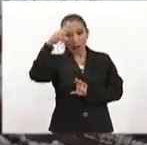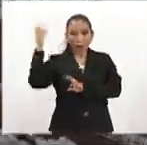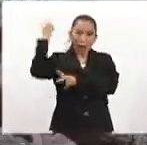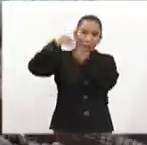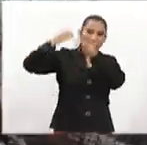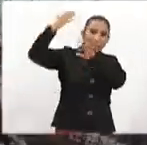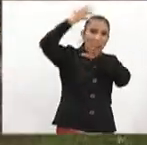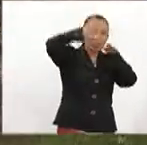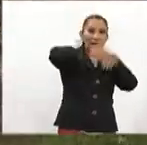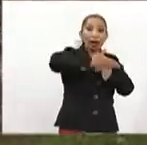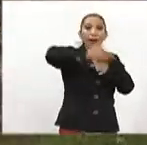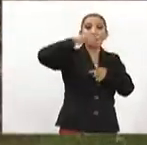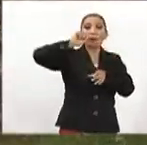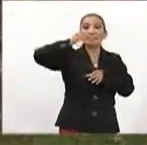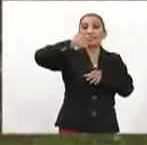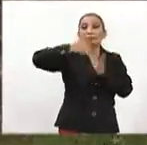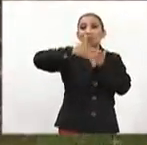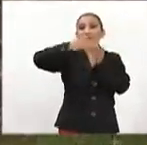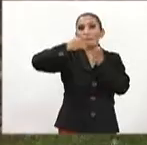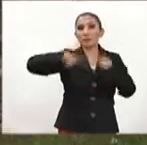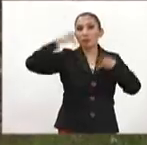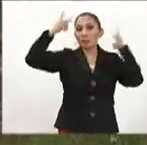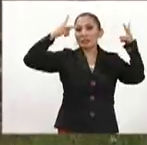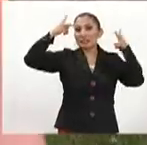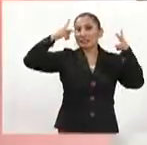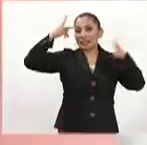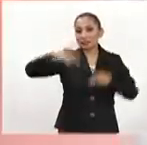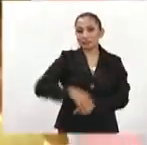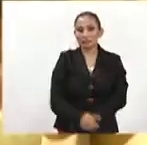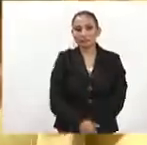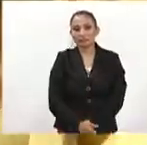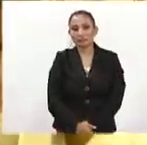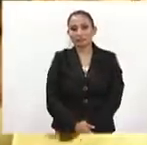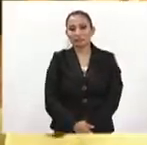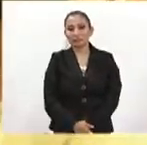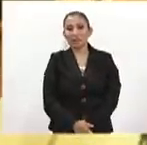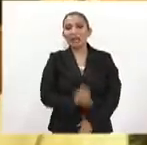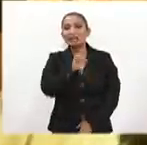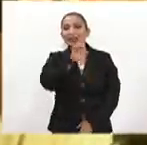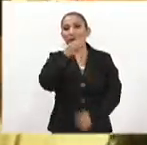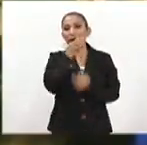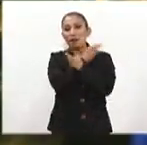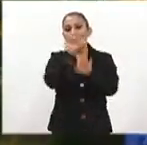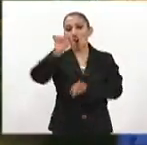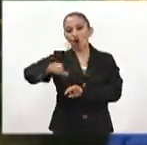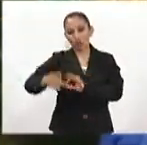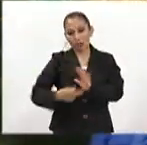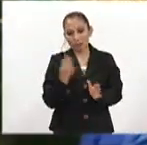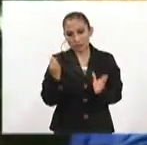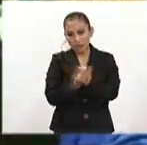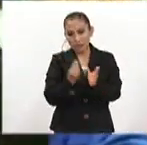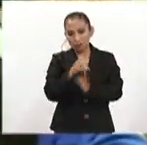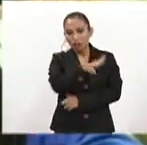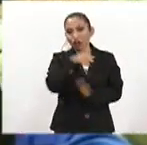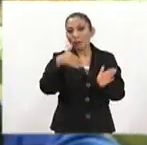recibido 26 millones de visitantes extranjeros. La SEP informó que hoy regresarán a